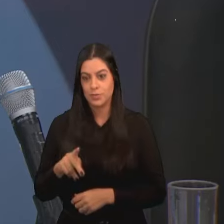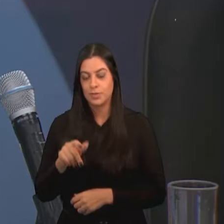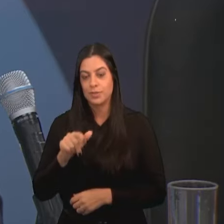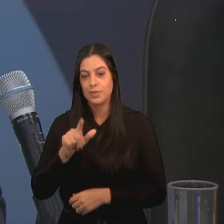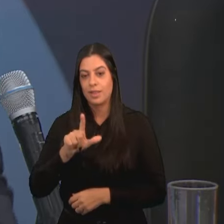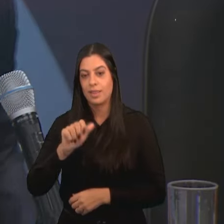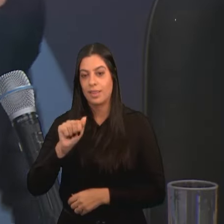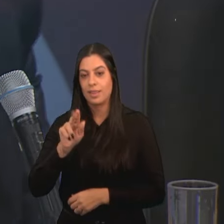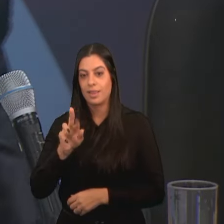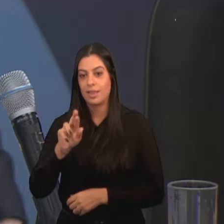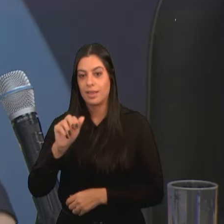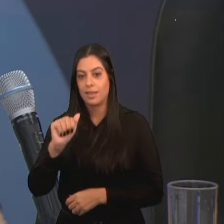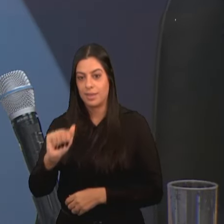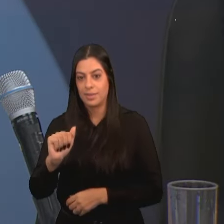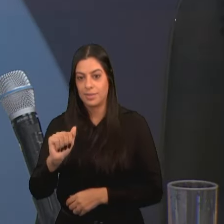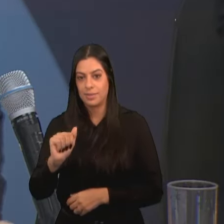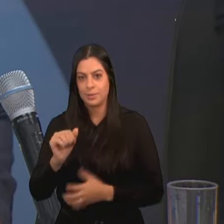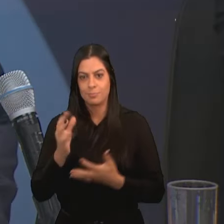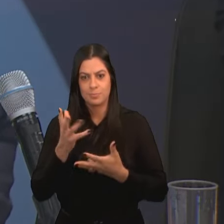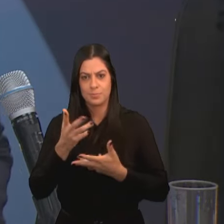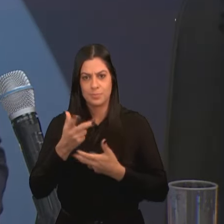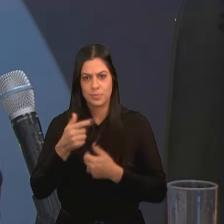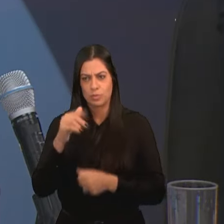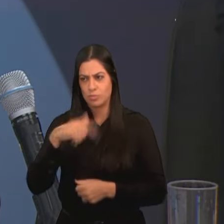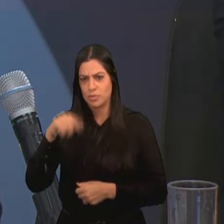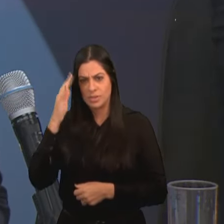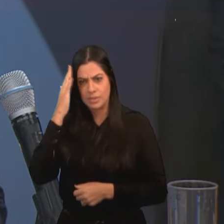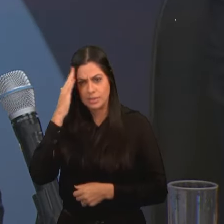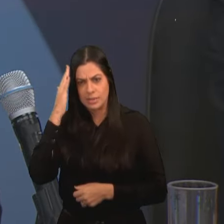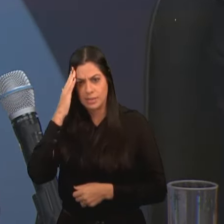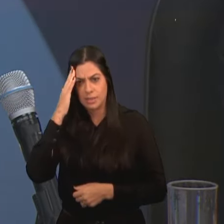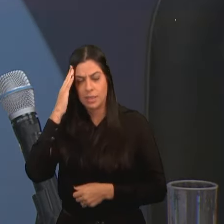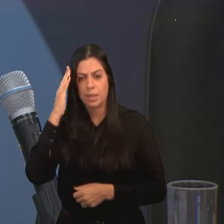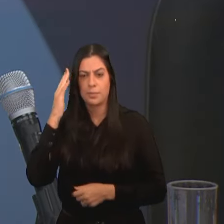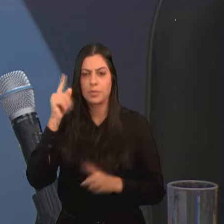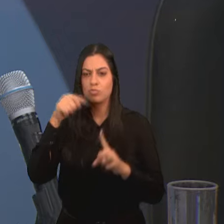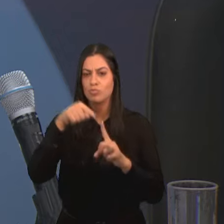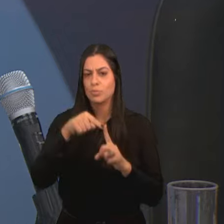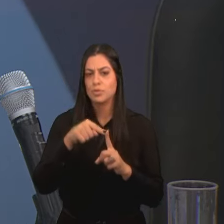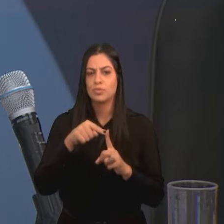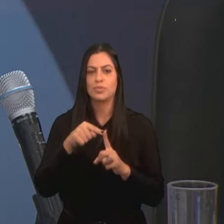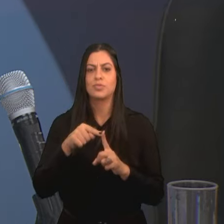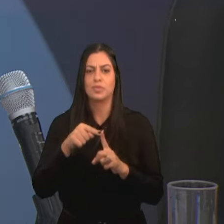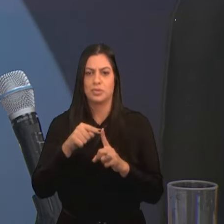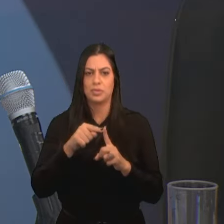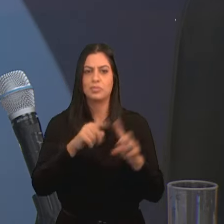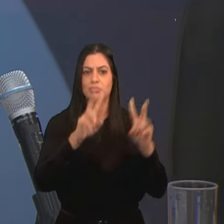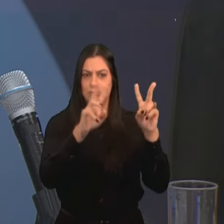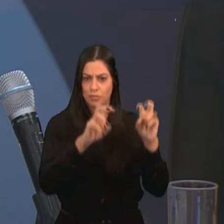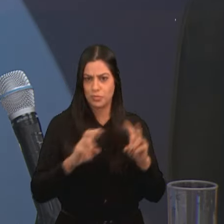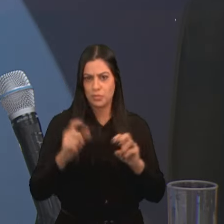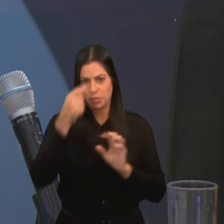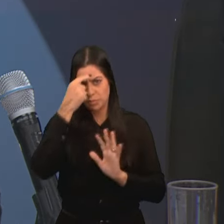Gracias, profesora Laura. Excelente. Sabemos cuál es el papel central que has tenido en el debate